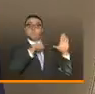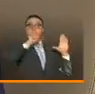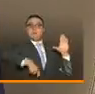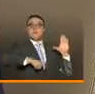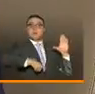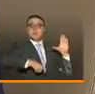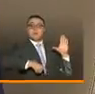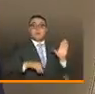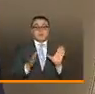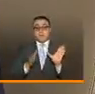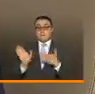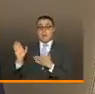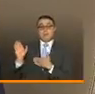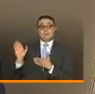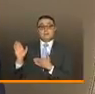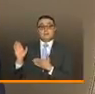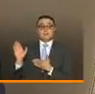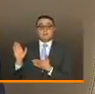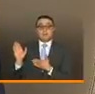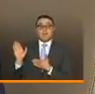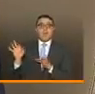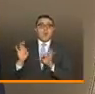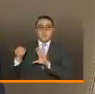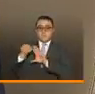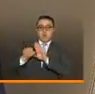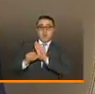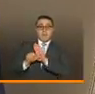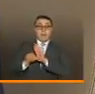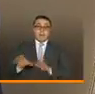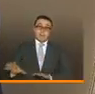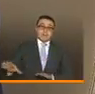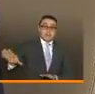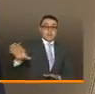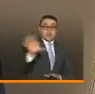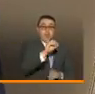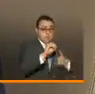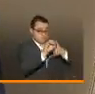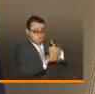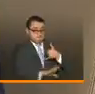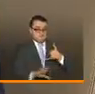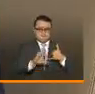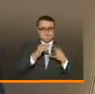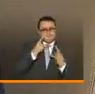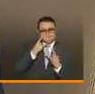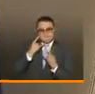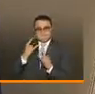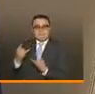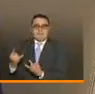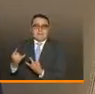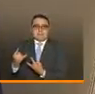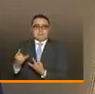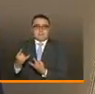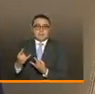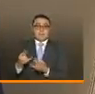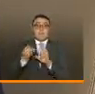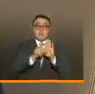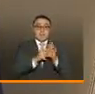un plan, un programa de interés nacional. Un programa de interés nacional